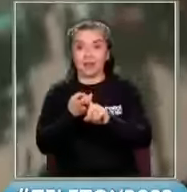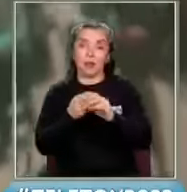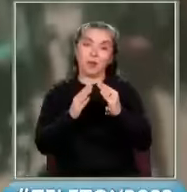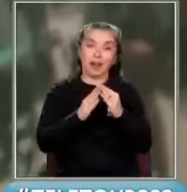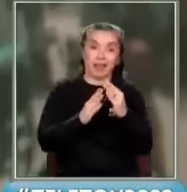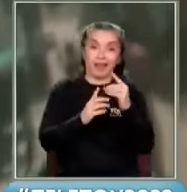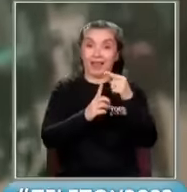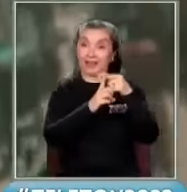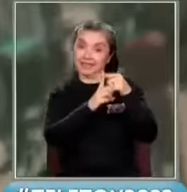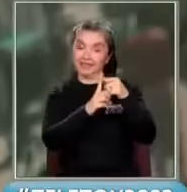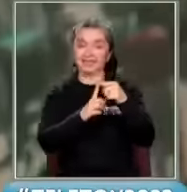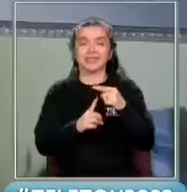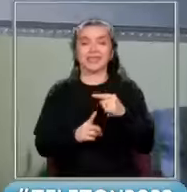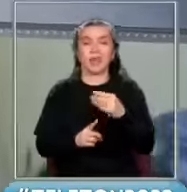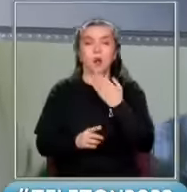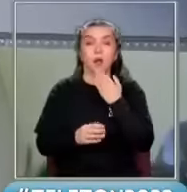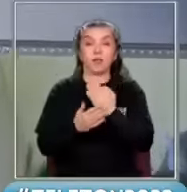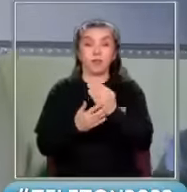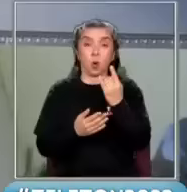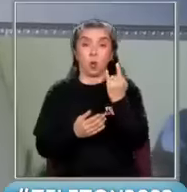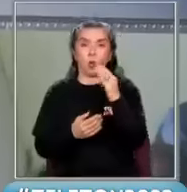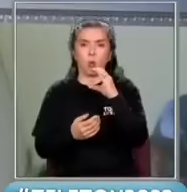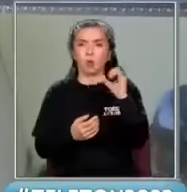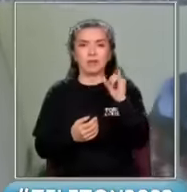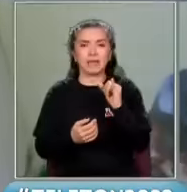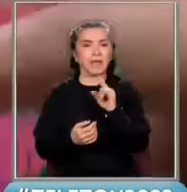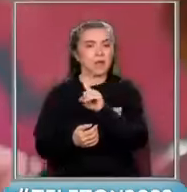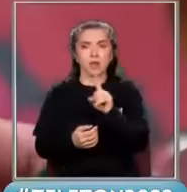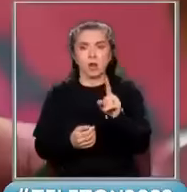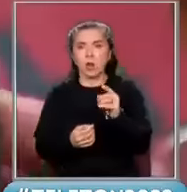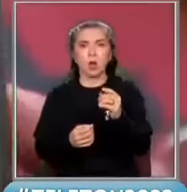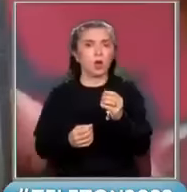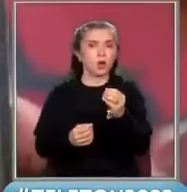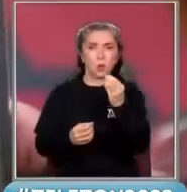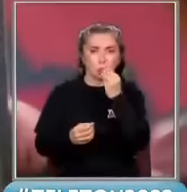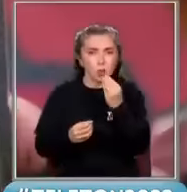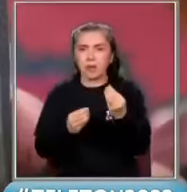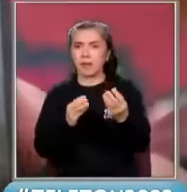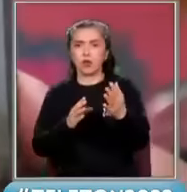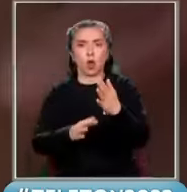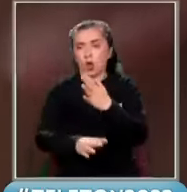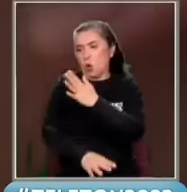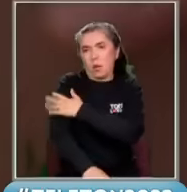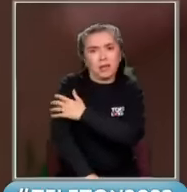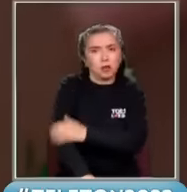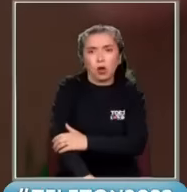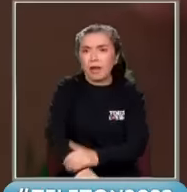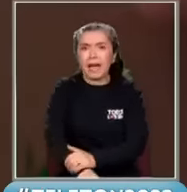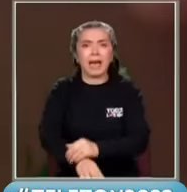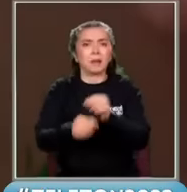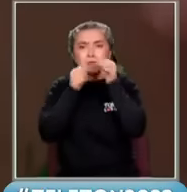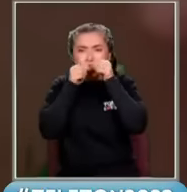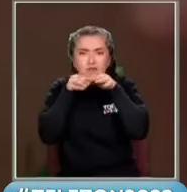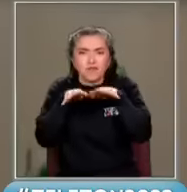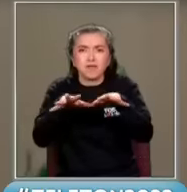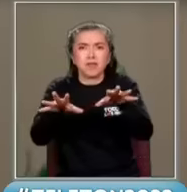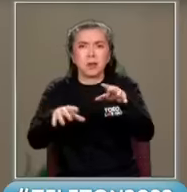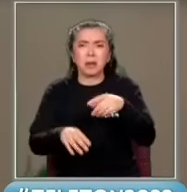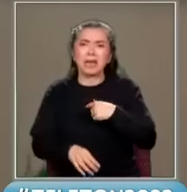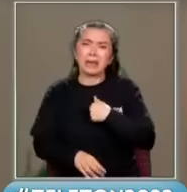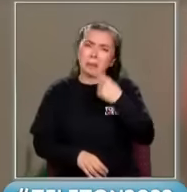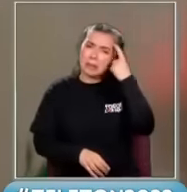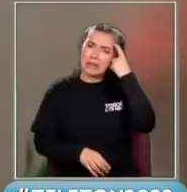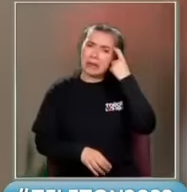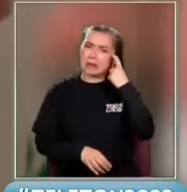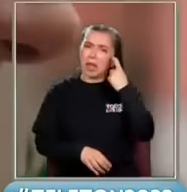Cuando estaba en la UCI, no puedes besarlo, puedes tocarlo, que vas a traer virus. Decía, ¿qué se creen si es mi